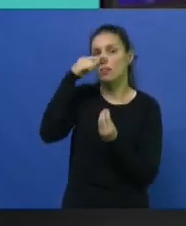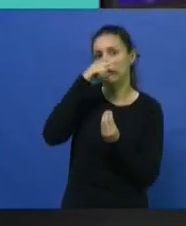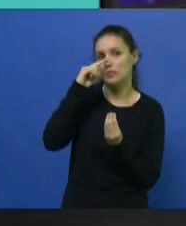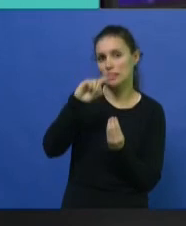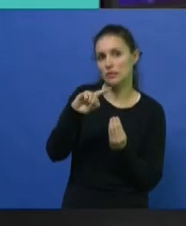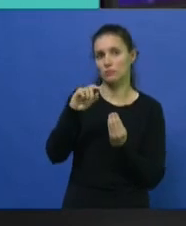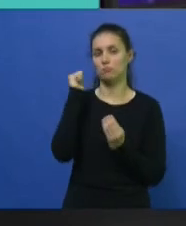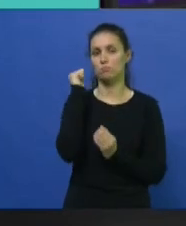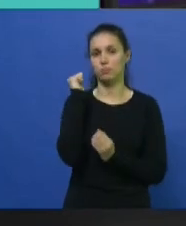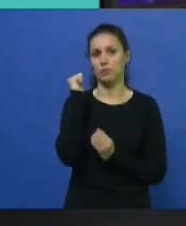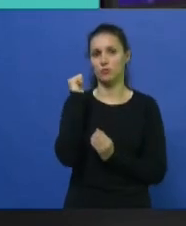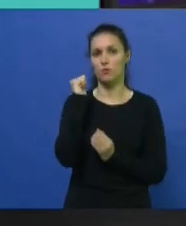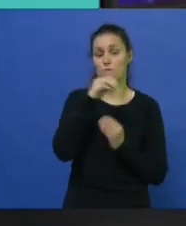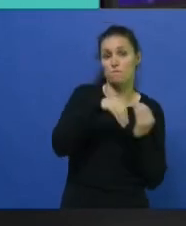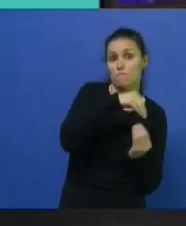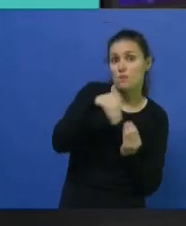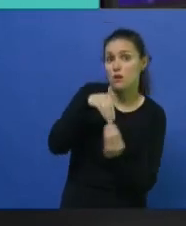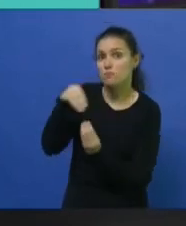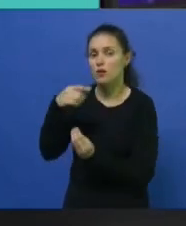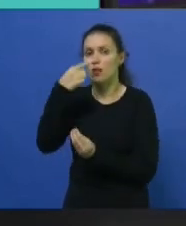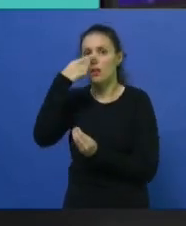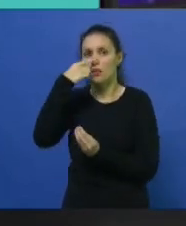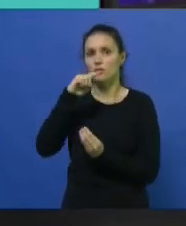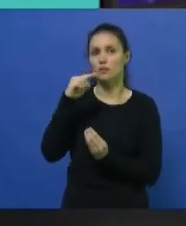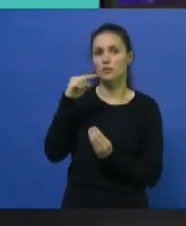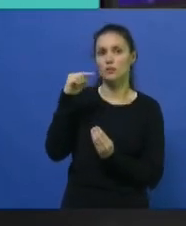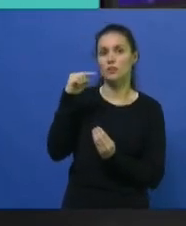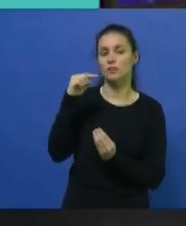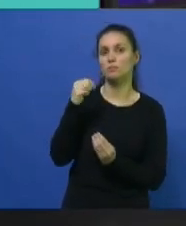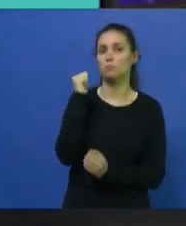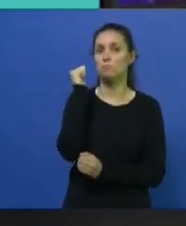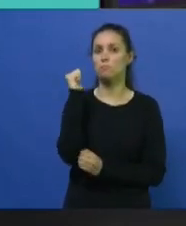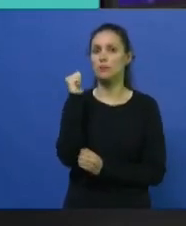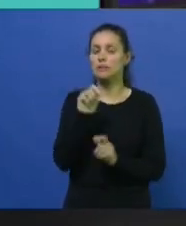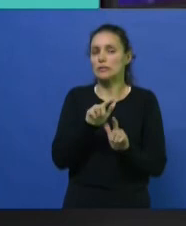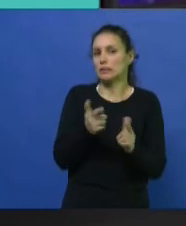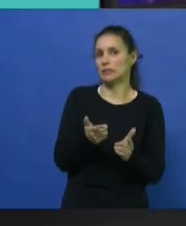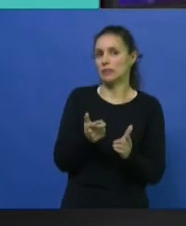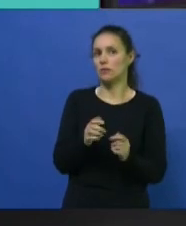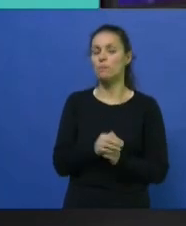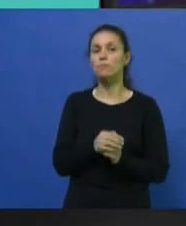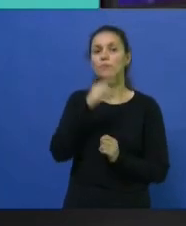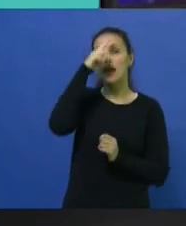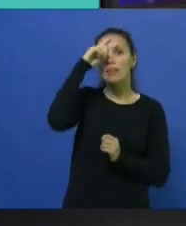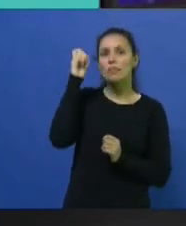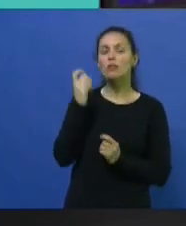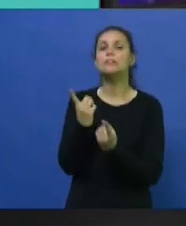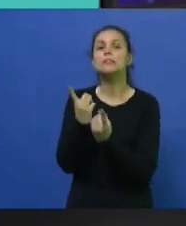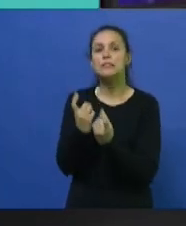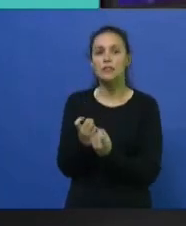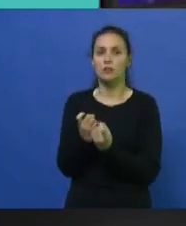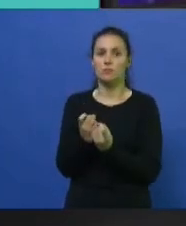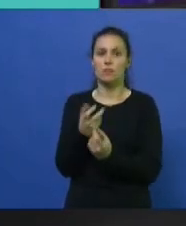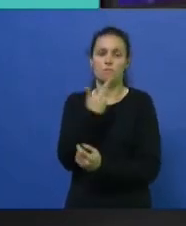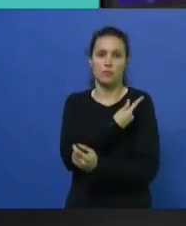27 mil pesos para vacunarlos te recuerdo el estado tiene la obligación la vacuna es gratuita obligatoria